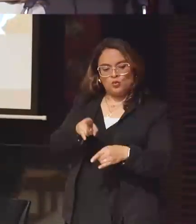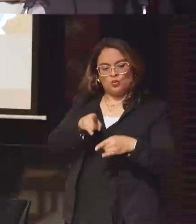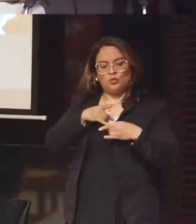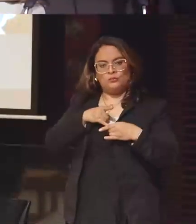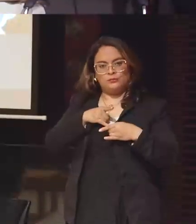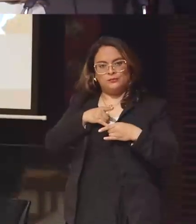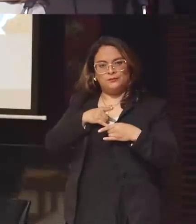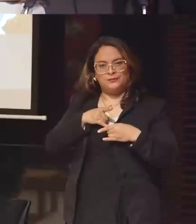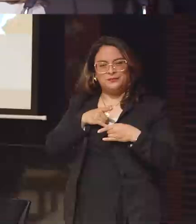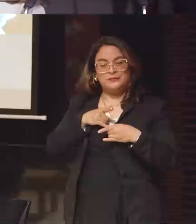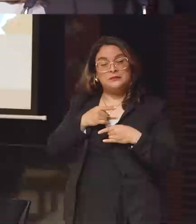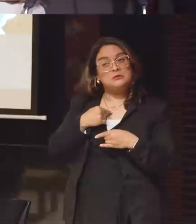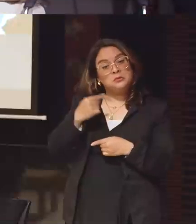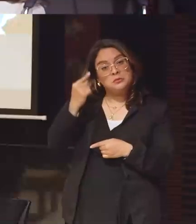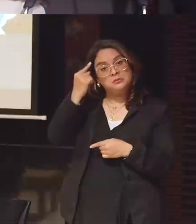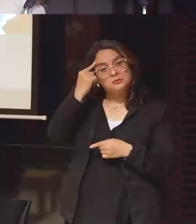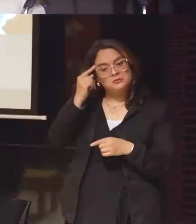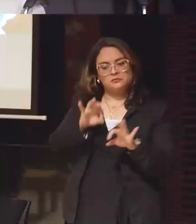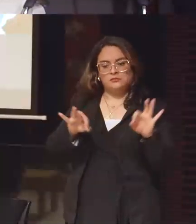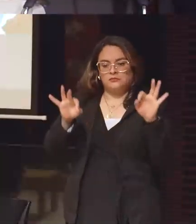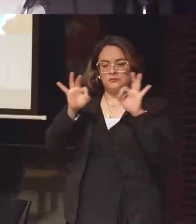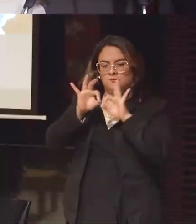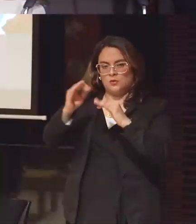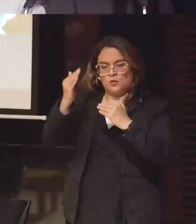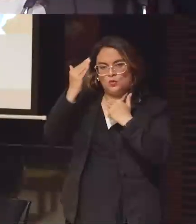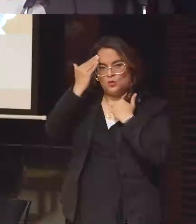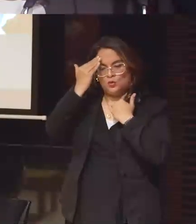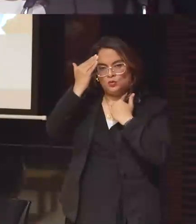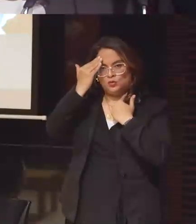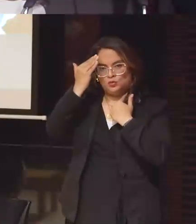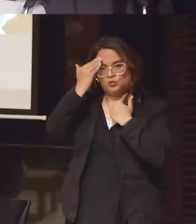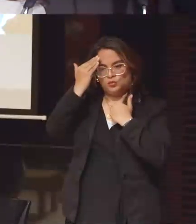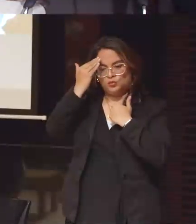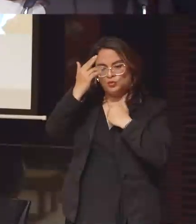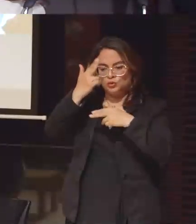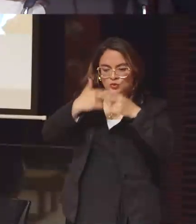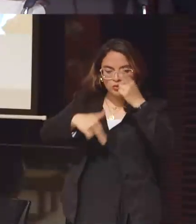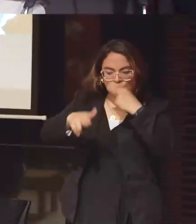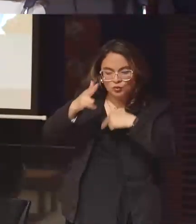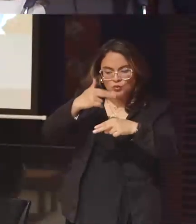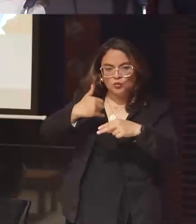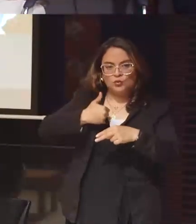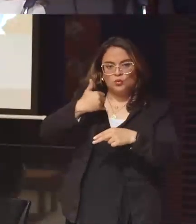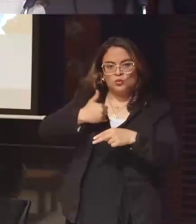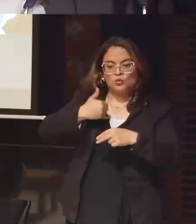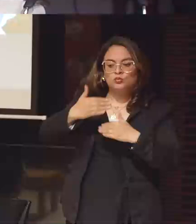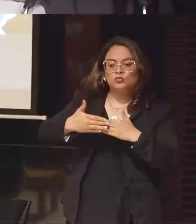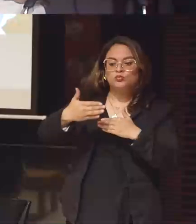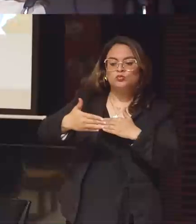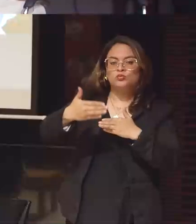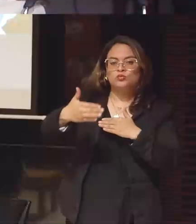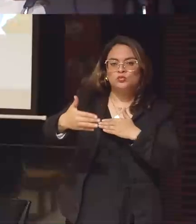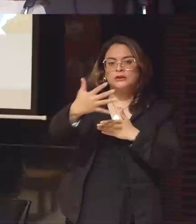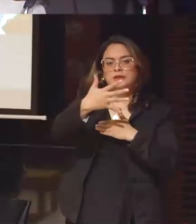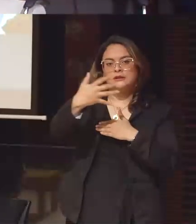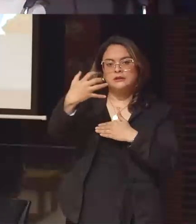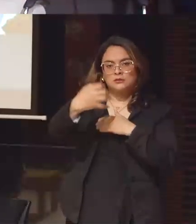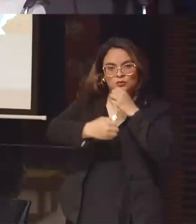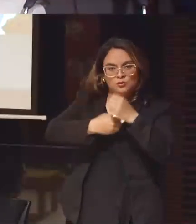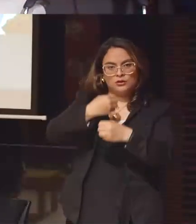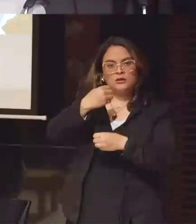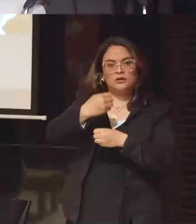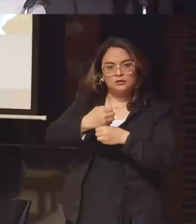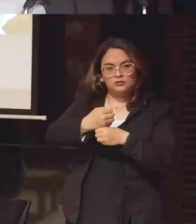el trabajo de ser conscientes, que además estamos cultivando la generación del quinto centenario, estamos a 500 años ya, dentro de muy poco